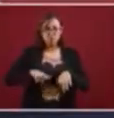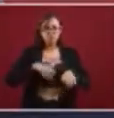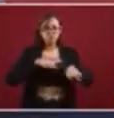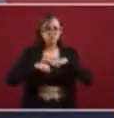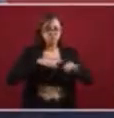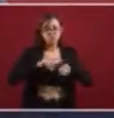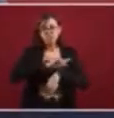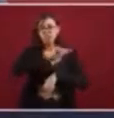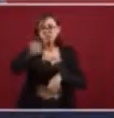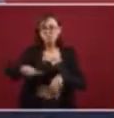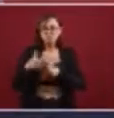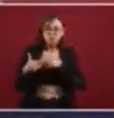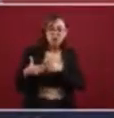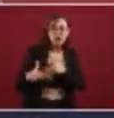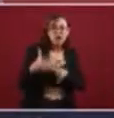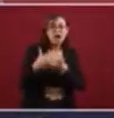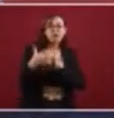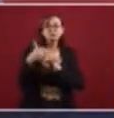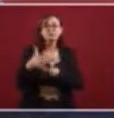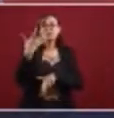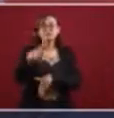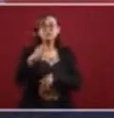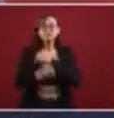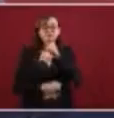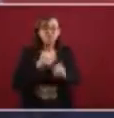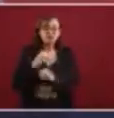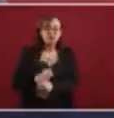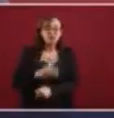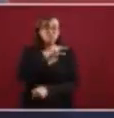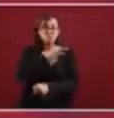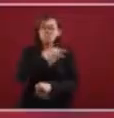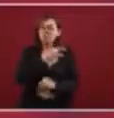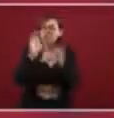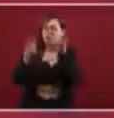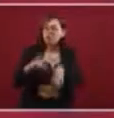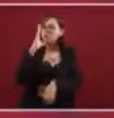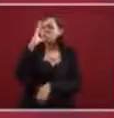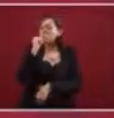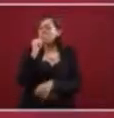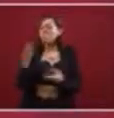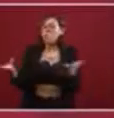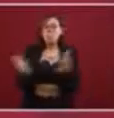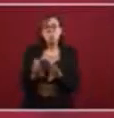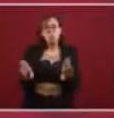gobierno, no van a poder trabajar en empresas privadas en 10 años.